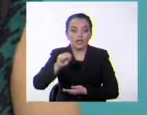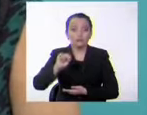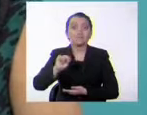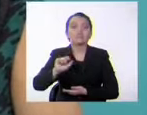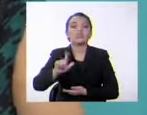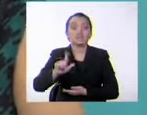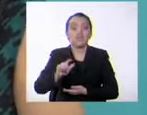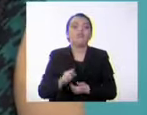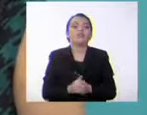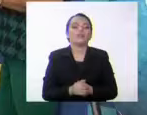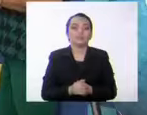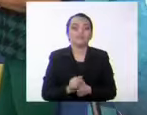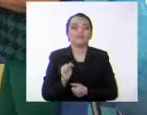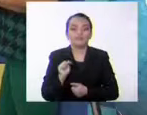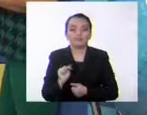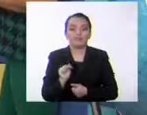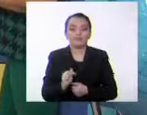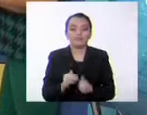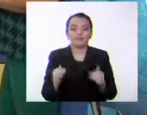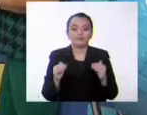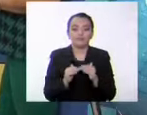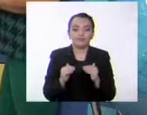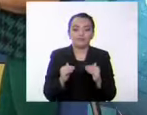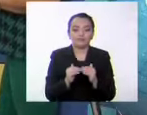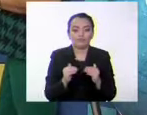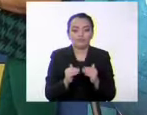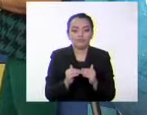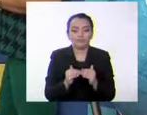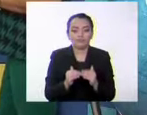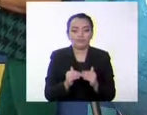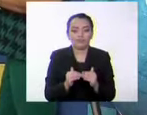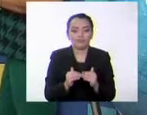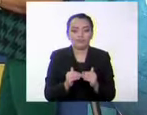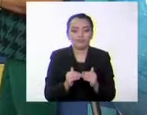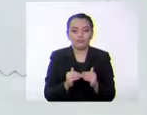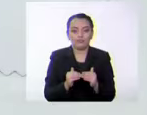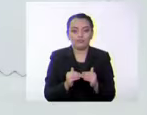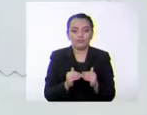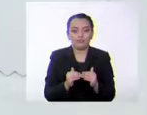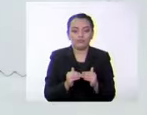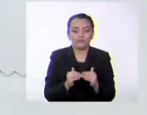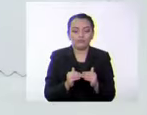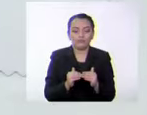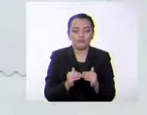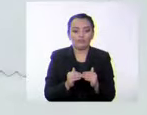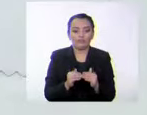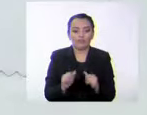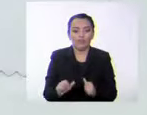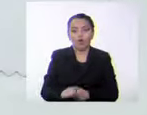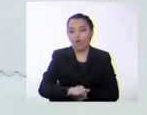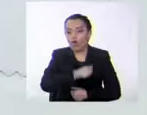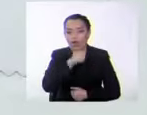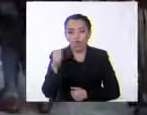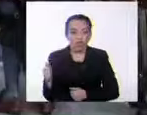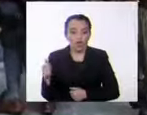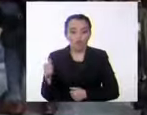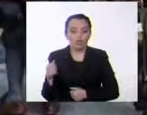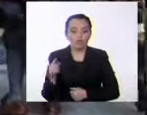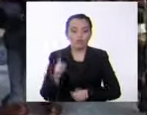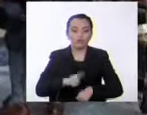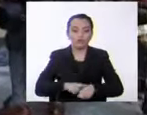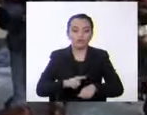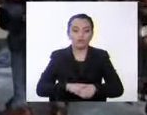digamos, los cultivos. También hay que mencionar que se vivió otro momento, por ejemplo, de importación